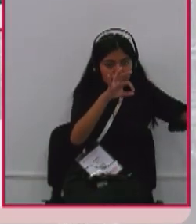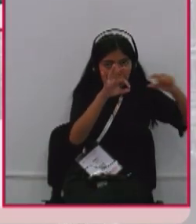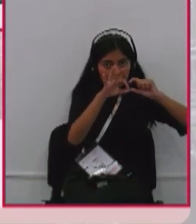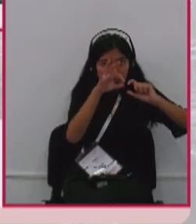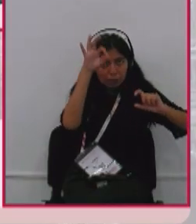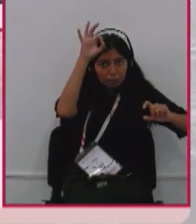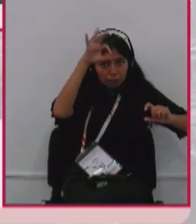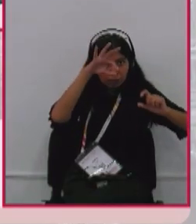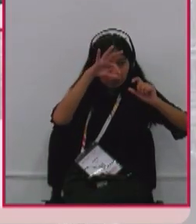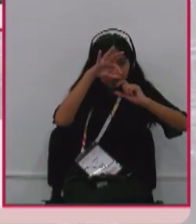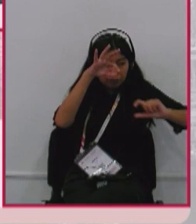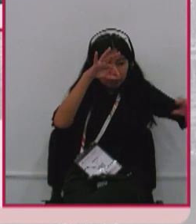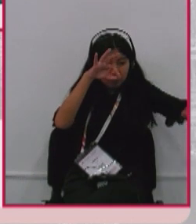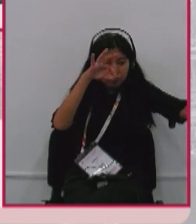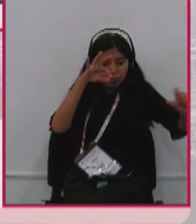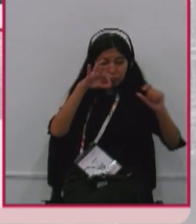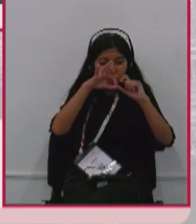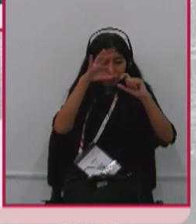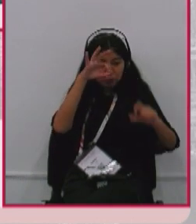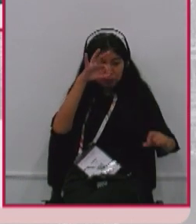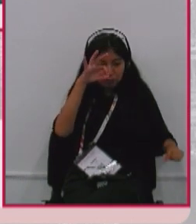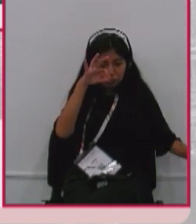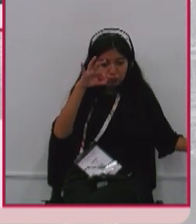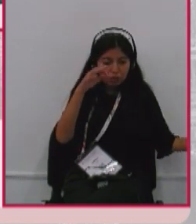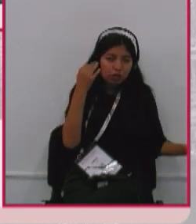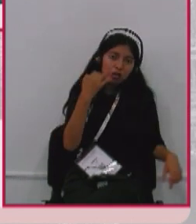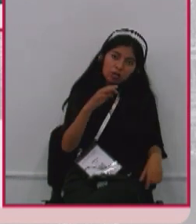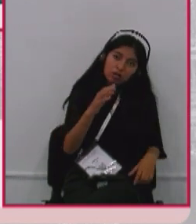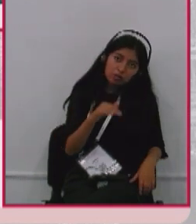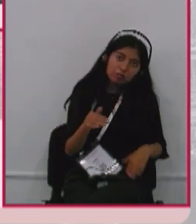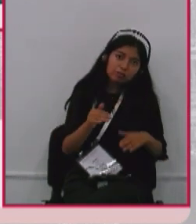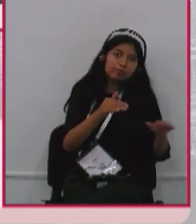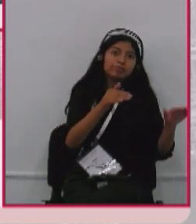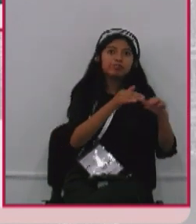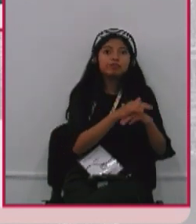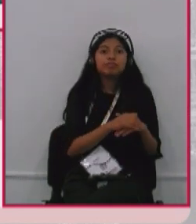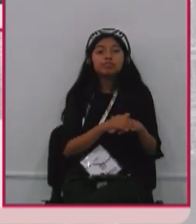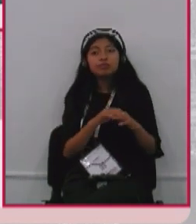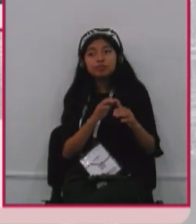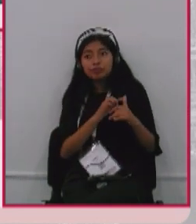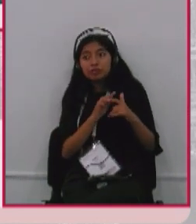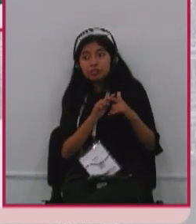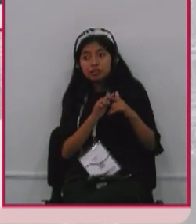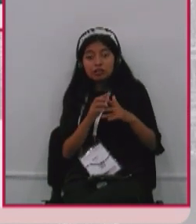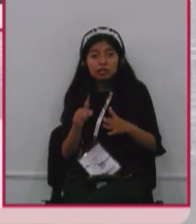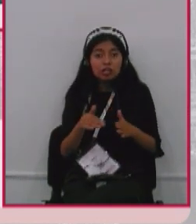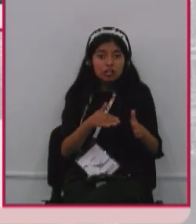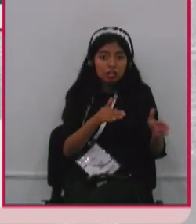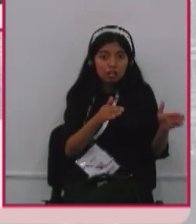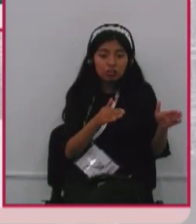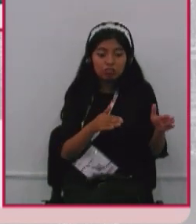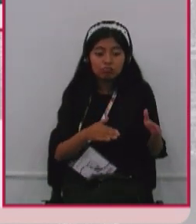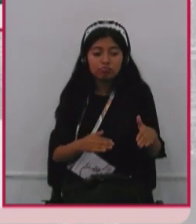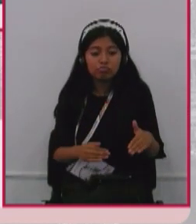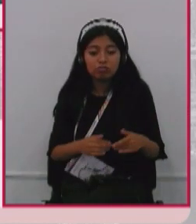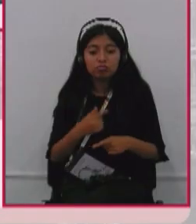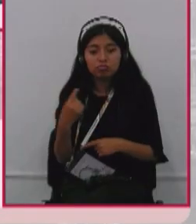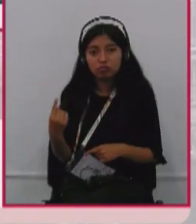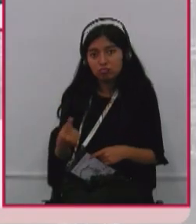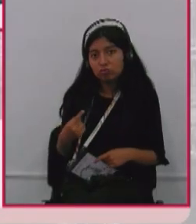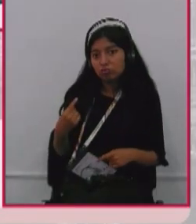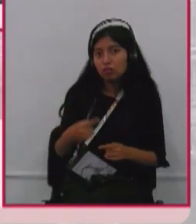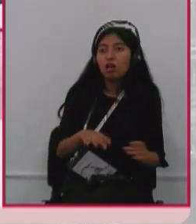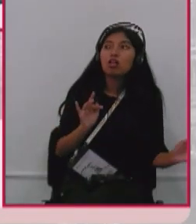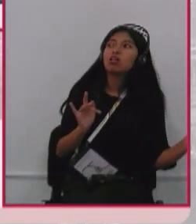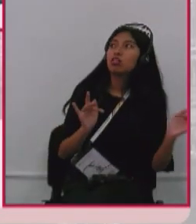su ruta y se va siempre por el mismo camino. Entonces, en ese camino solamente humecta, solamente se pone en